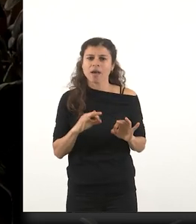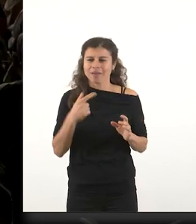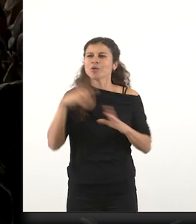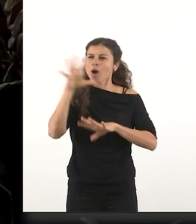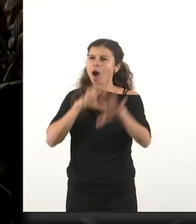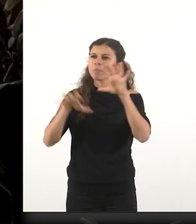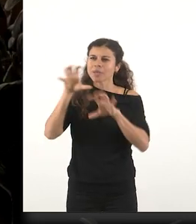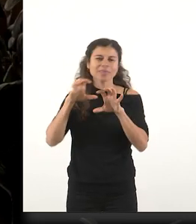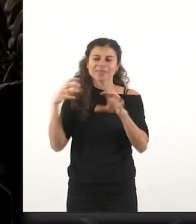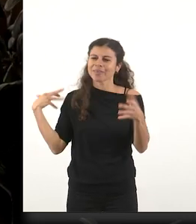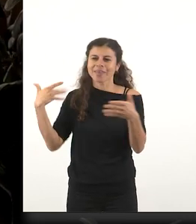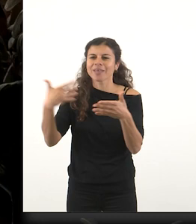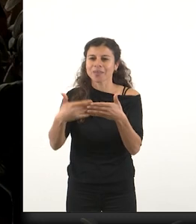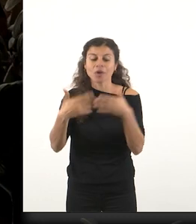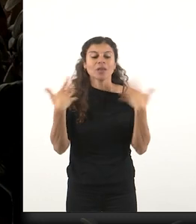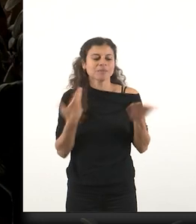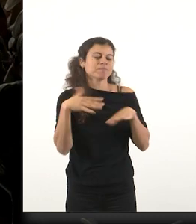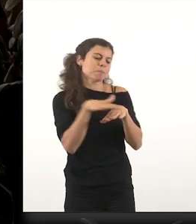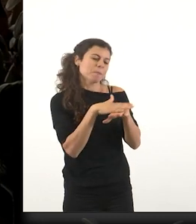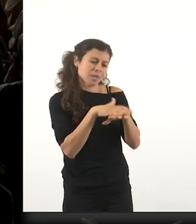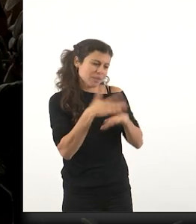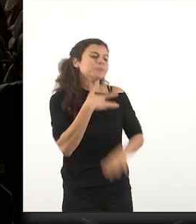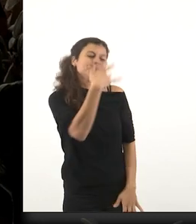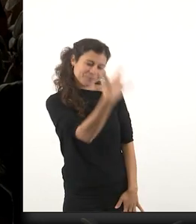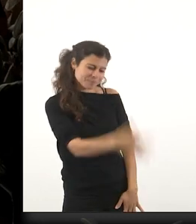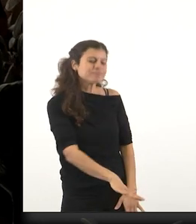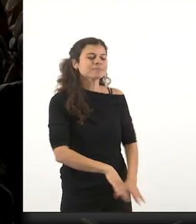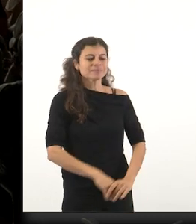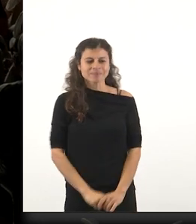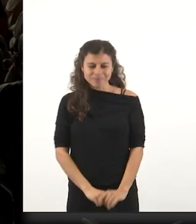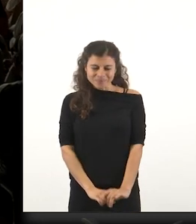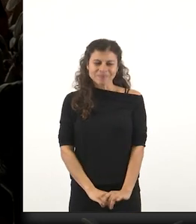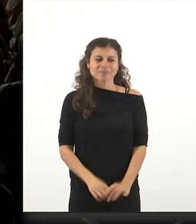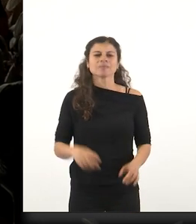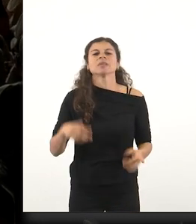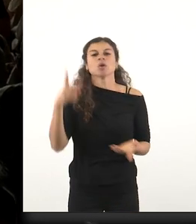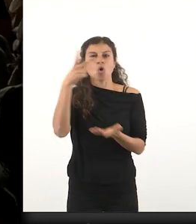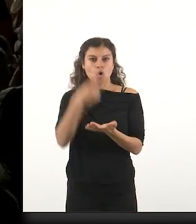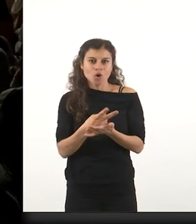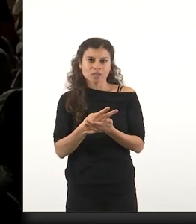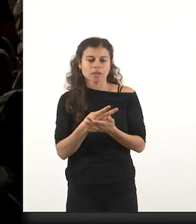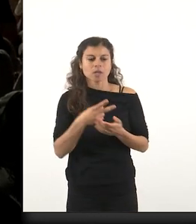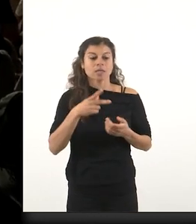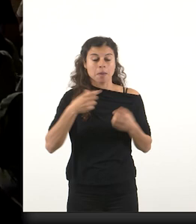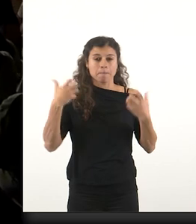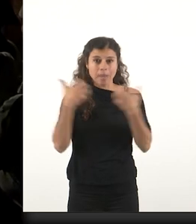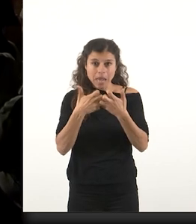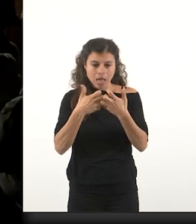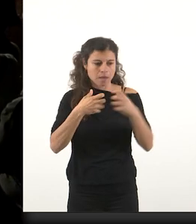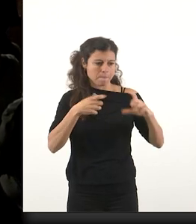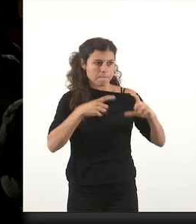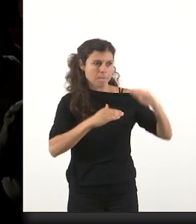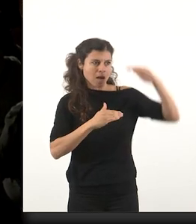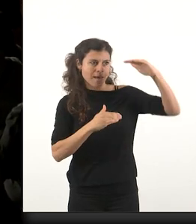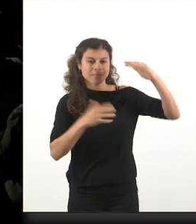Entonces yo lo perdoné y todo fue como antes. Y en cada pelea Antonio se hizo más grande. Más grande, y yo me